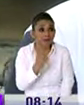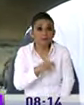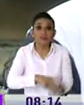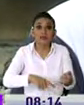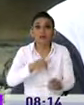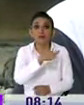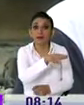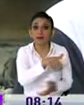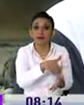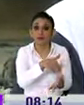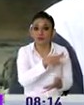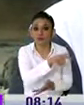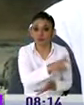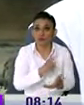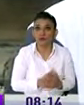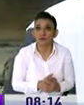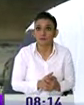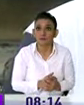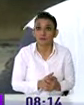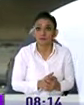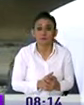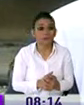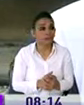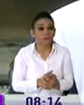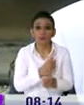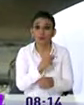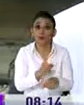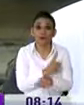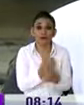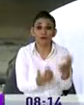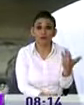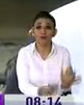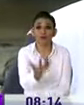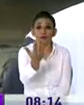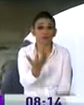aquí. Desde un momento, o sea, una hora duró y en